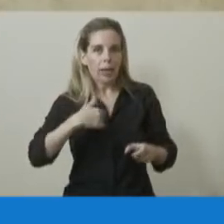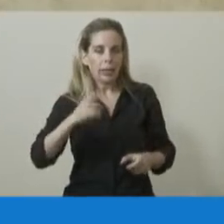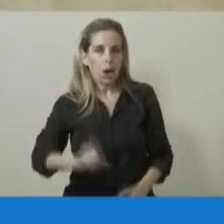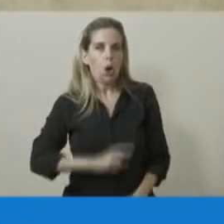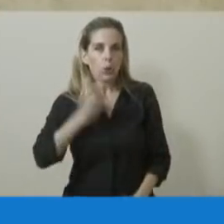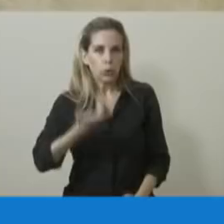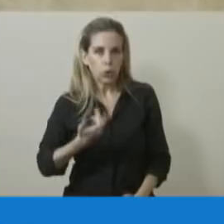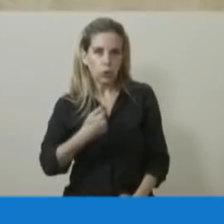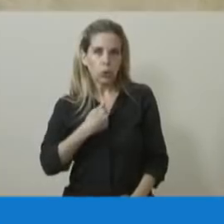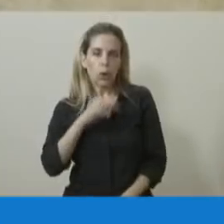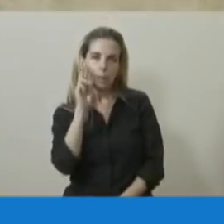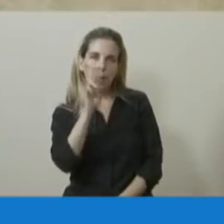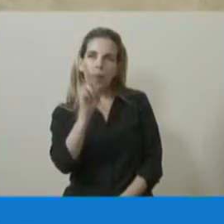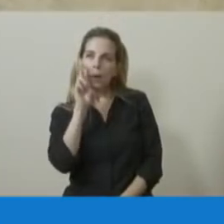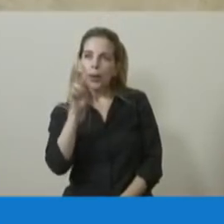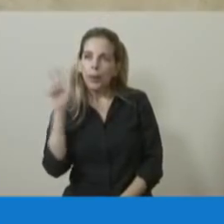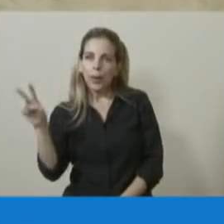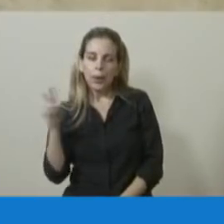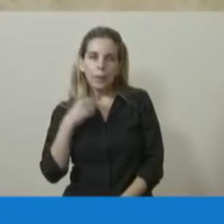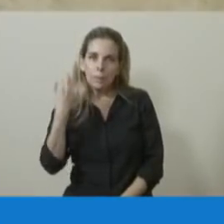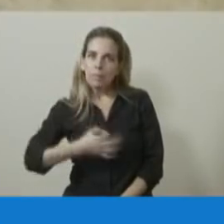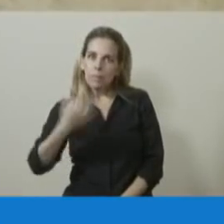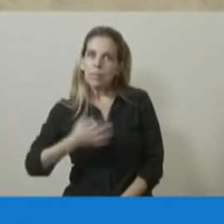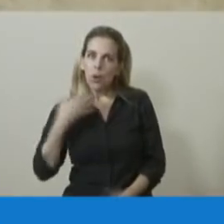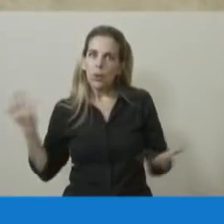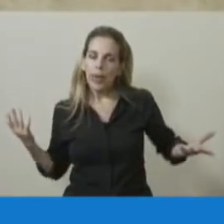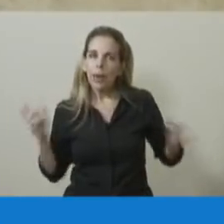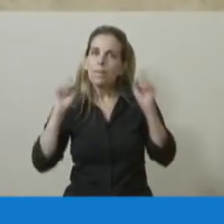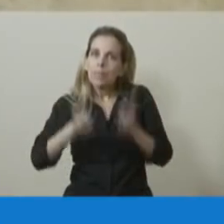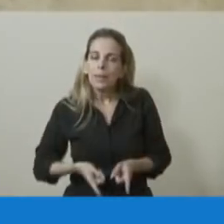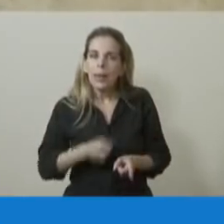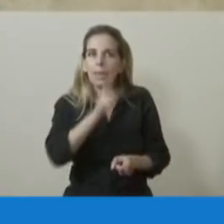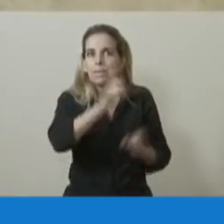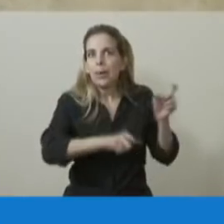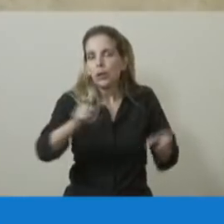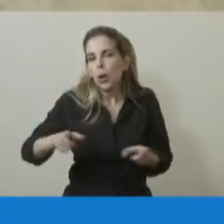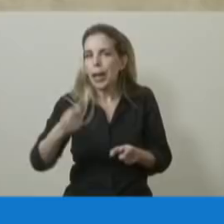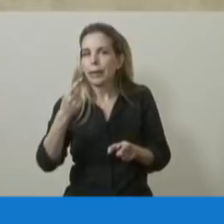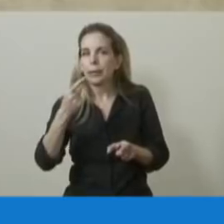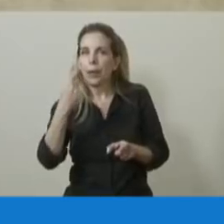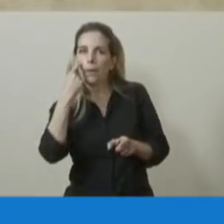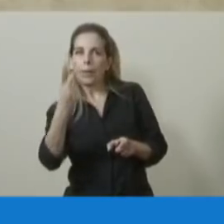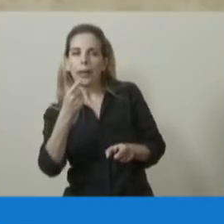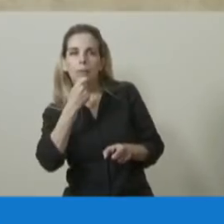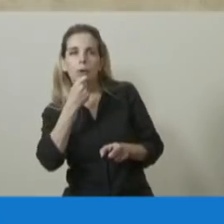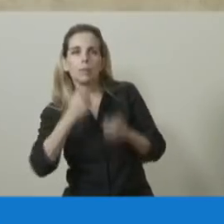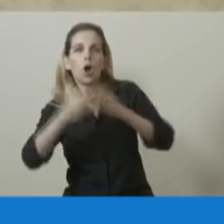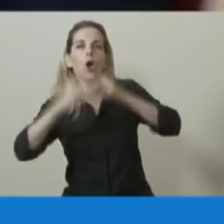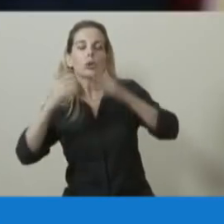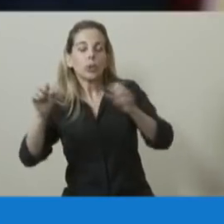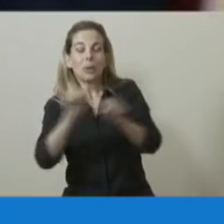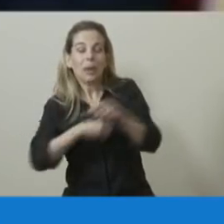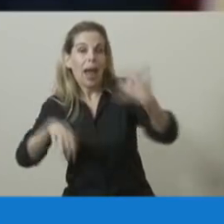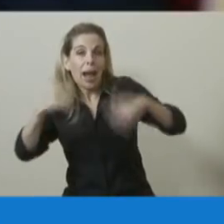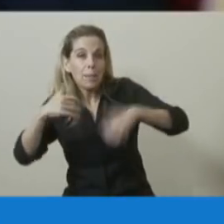Y me fue grato ver los videos de la gente aplaudiendo montar hospitales de campaña. Y